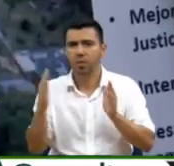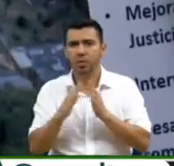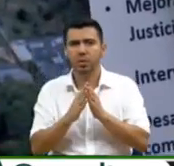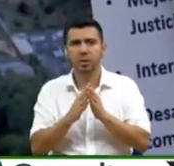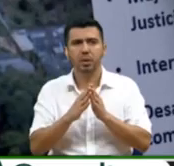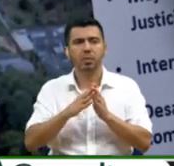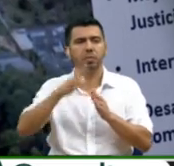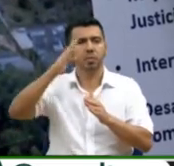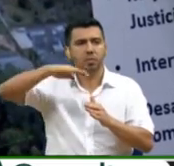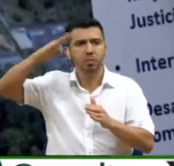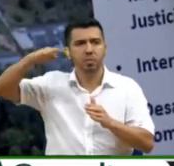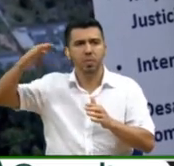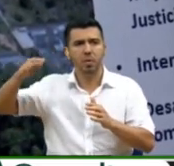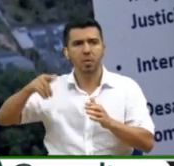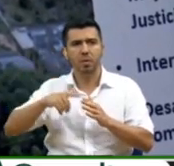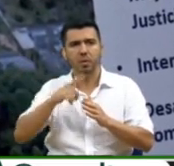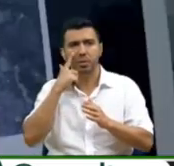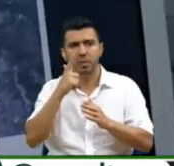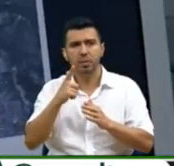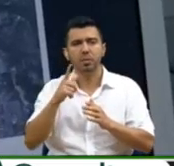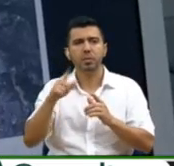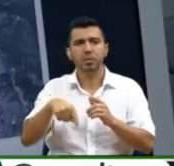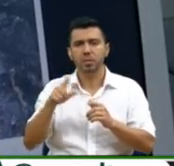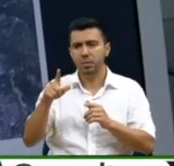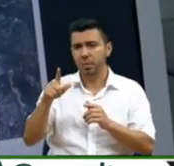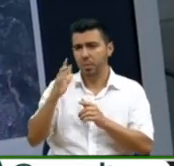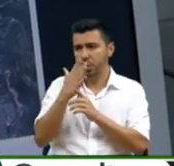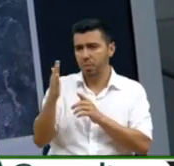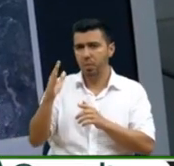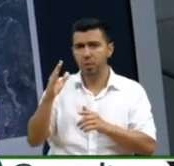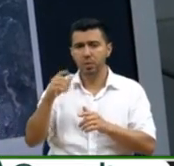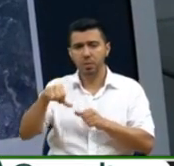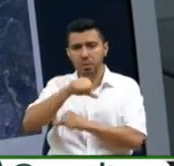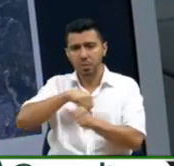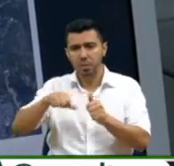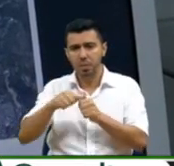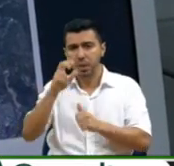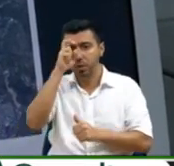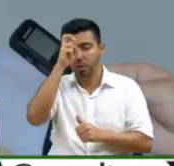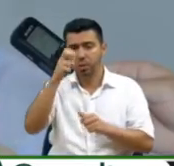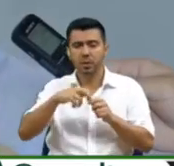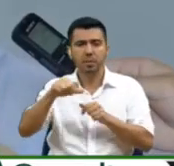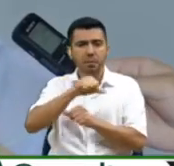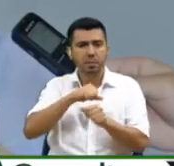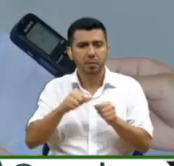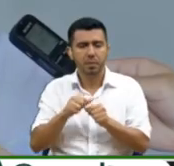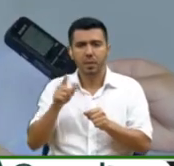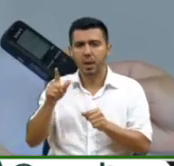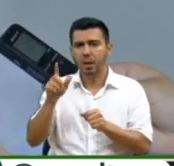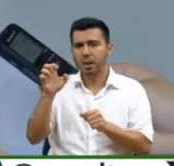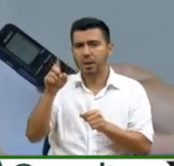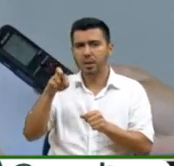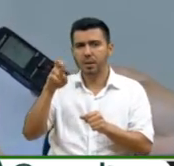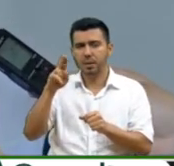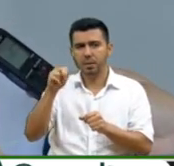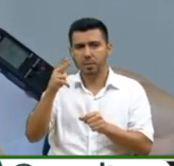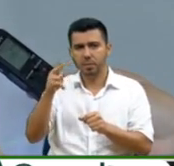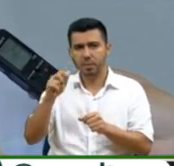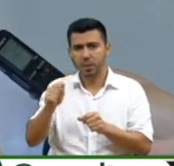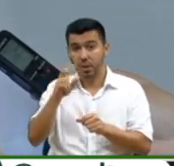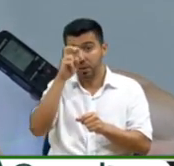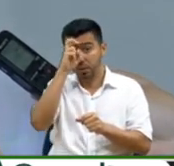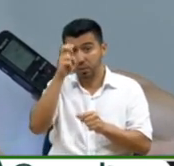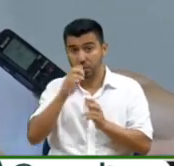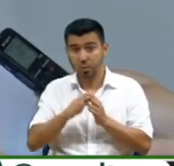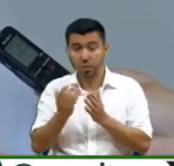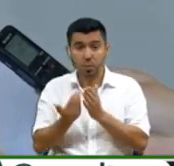el Parque de la Escarpa Occidental o el Parque Metropolitano del Norte o el Parque de la Esperanza en el Norte. Un nuevo espacio